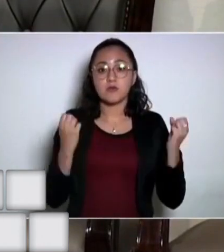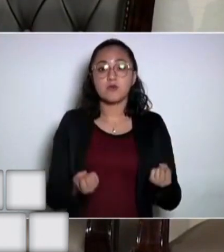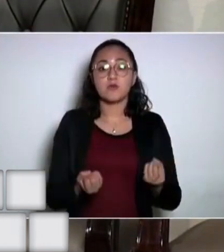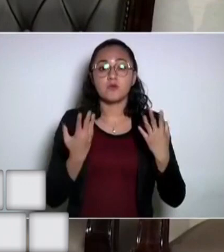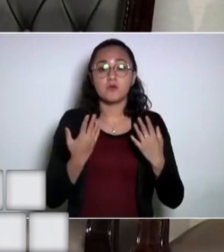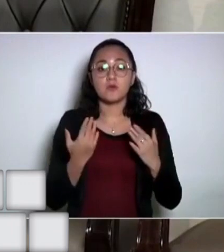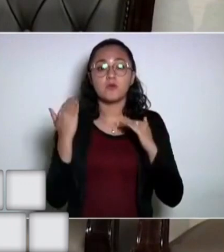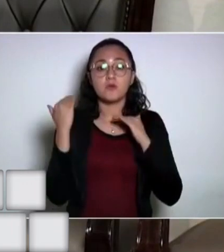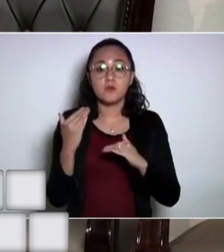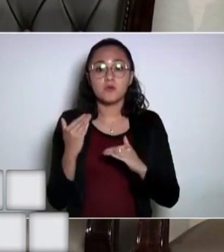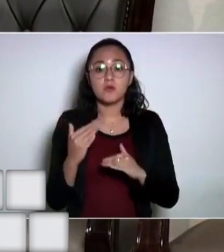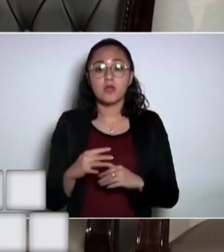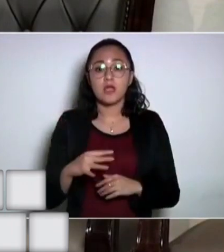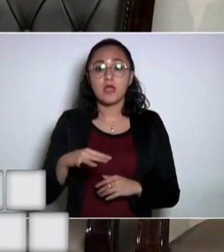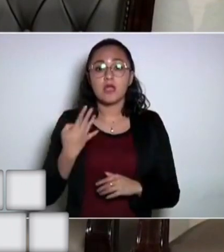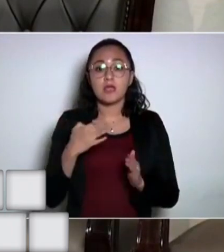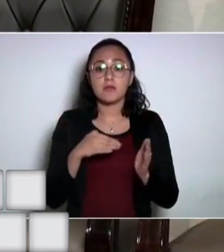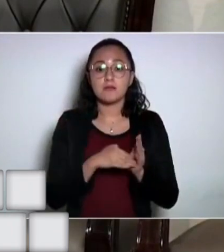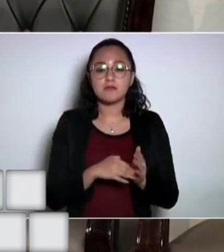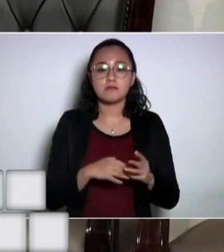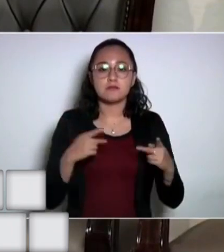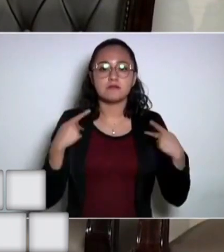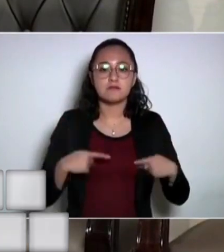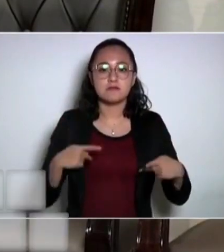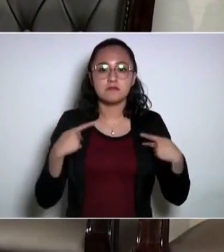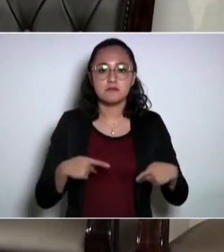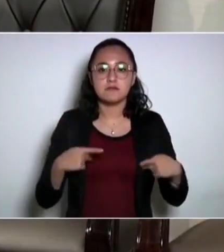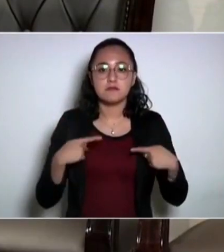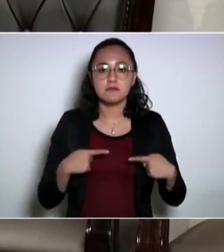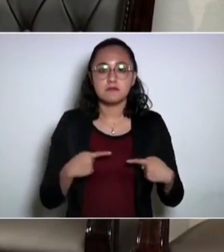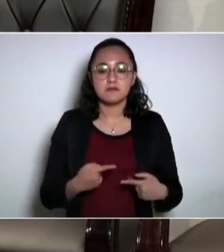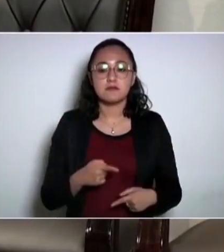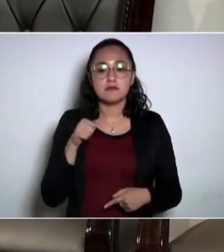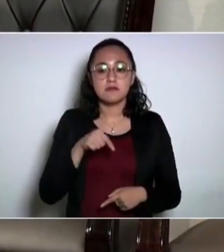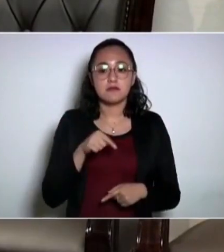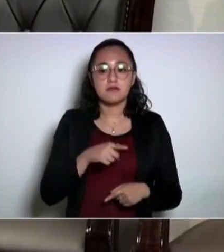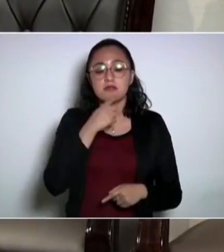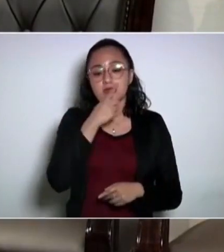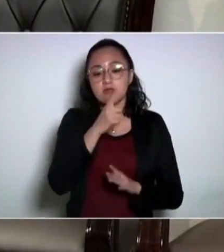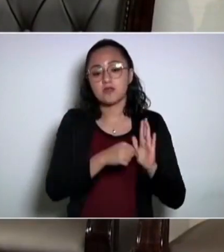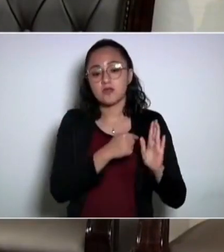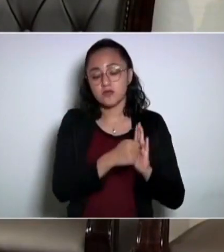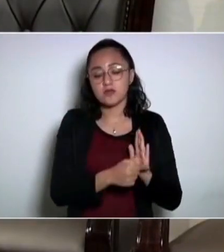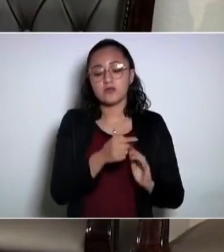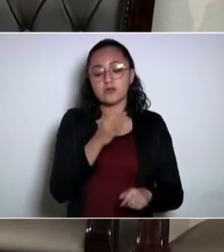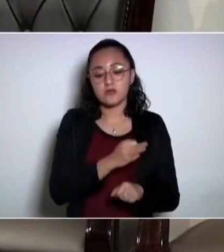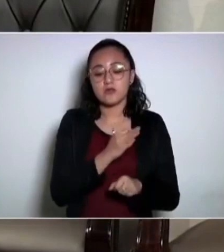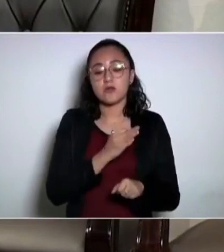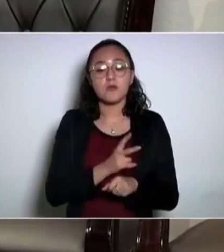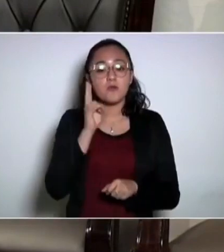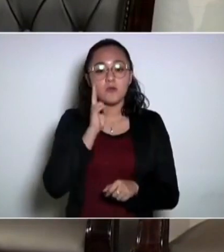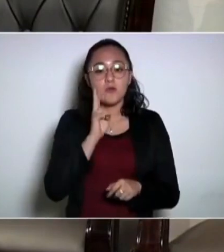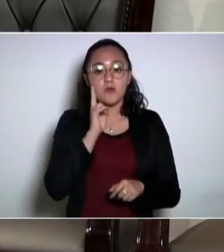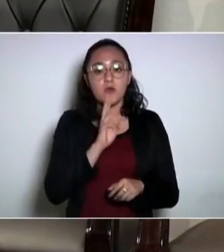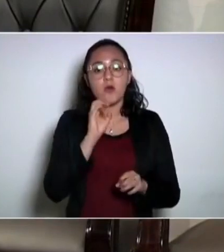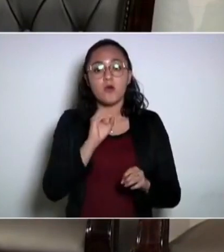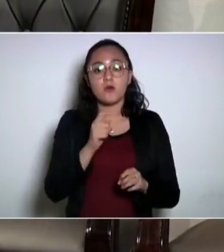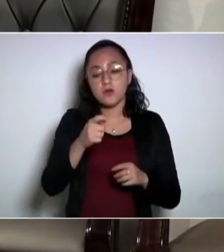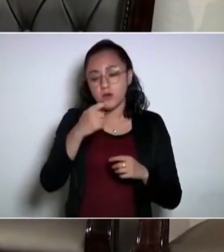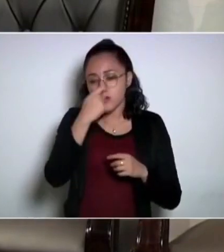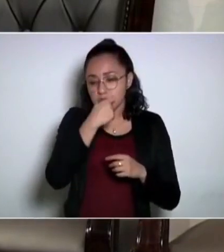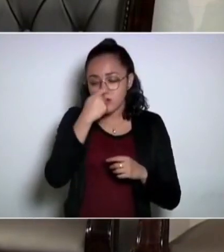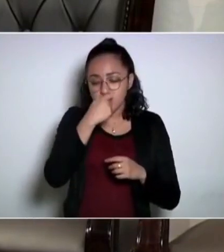un aproximado de 14 mil personas de las cuales el club se comprometió a hacer la prueba o contar con la